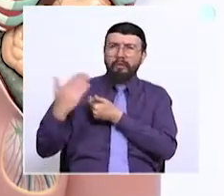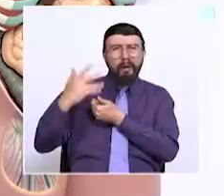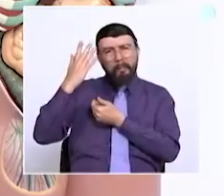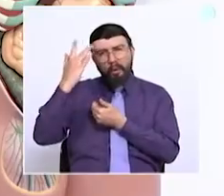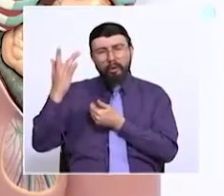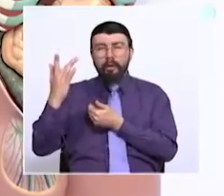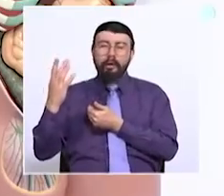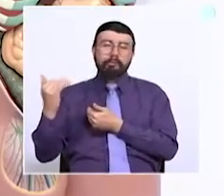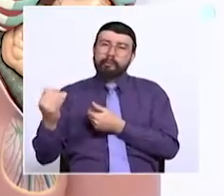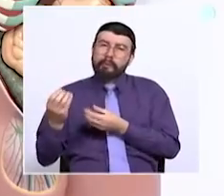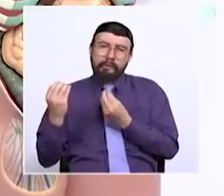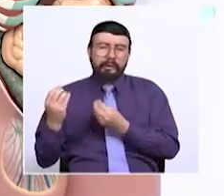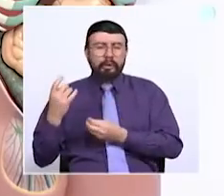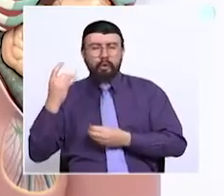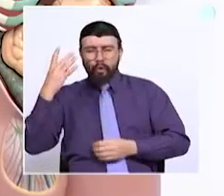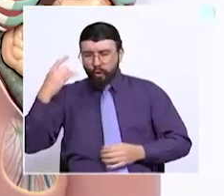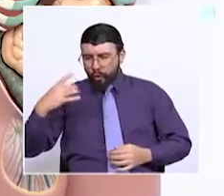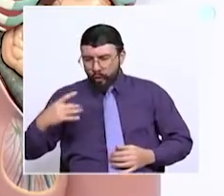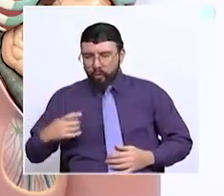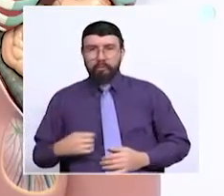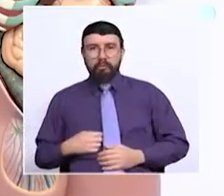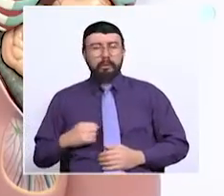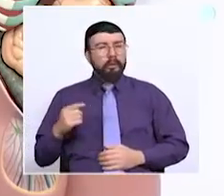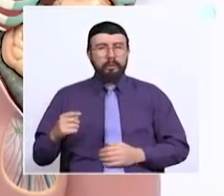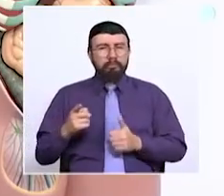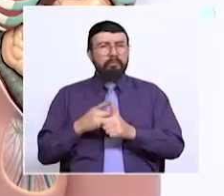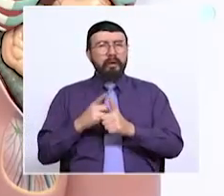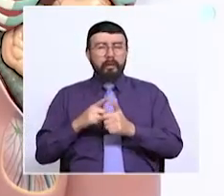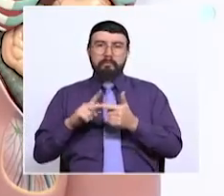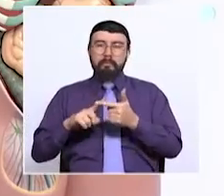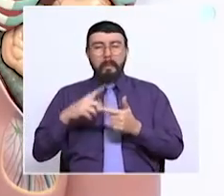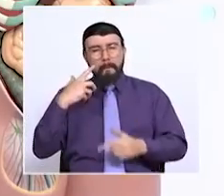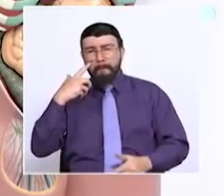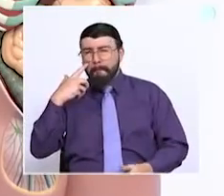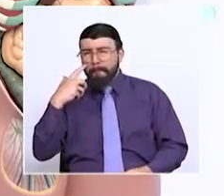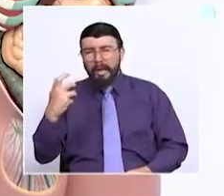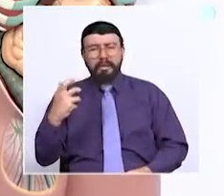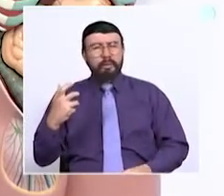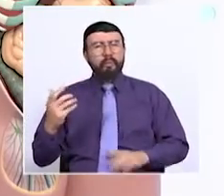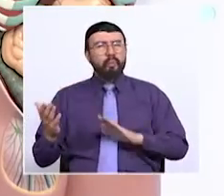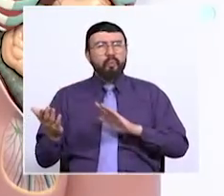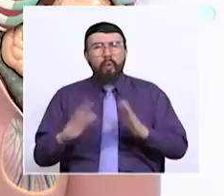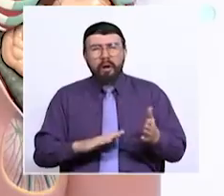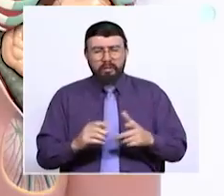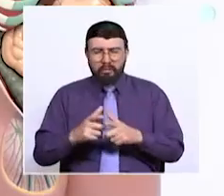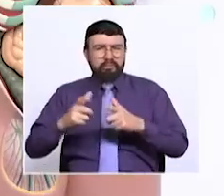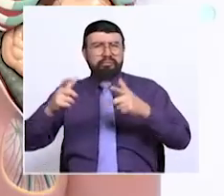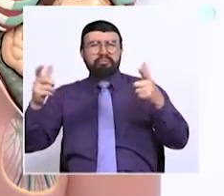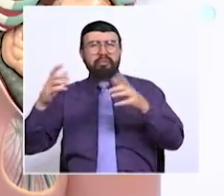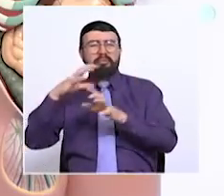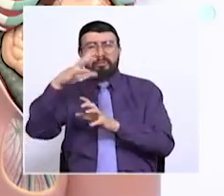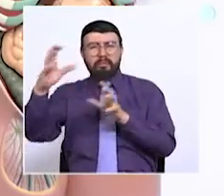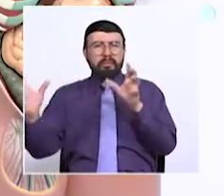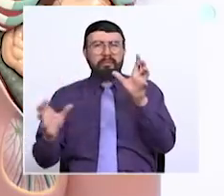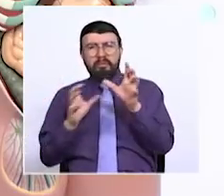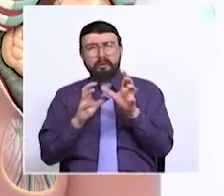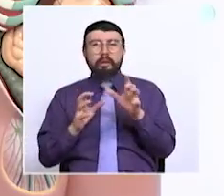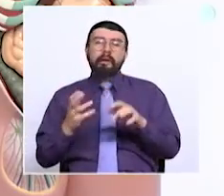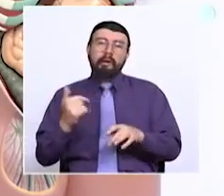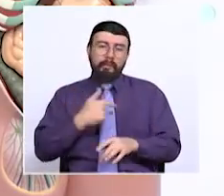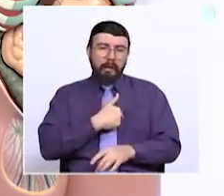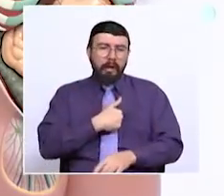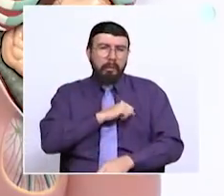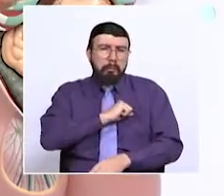La principal causa de muerte en el mundo es la enfermedad cardiovascular, una enfermedad silenciosa, terrible, porque no hacemos chequeos,